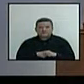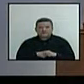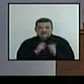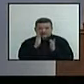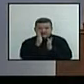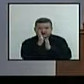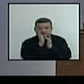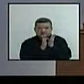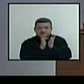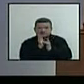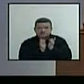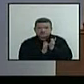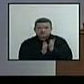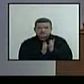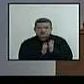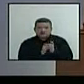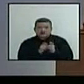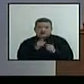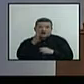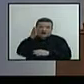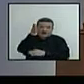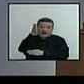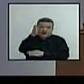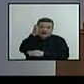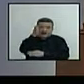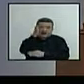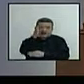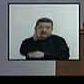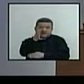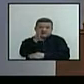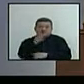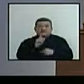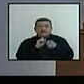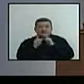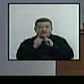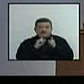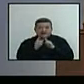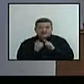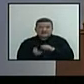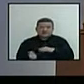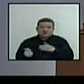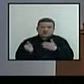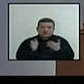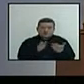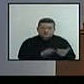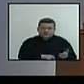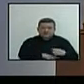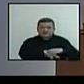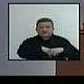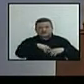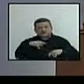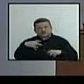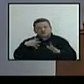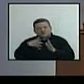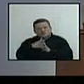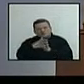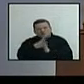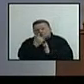Jesús hace un discurso para hablar de su muerte y de su glorificación.